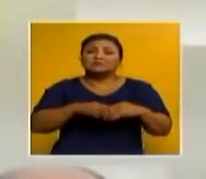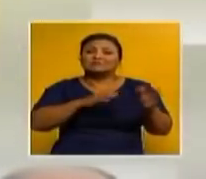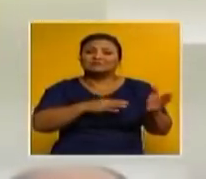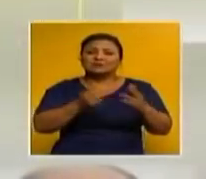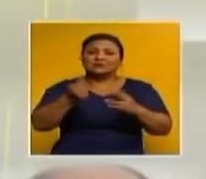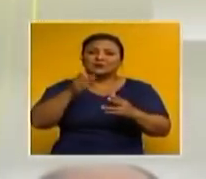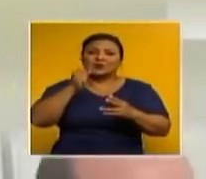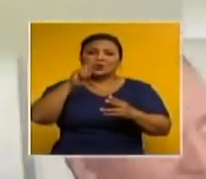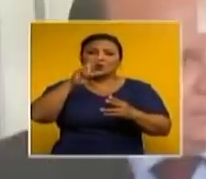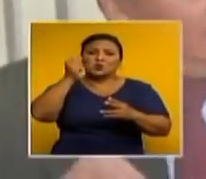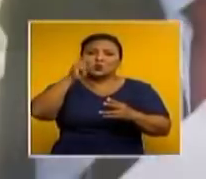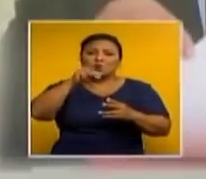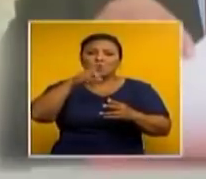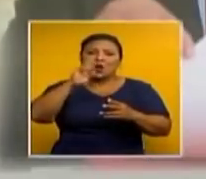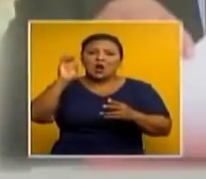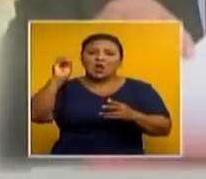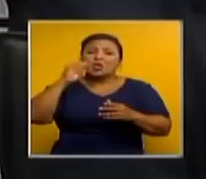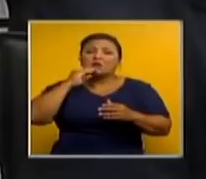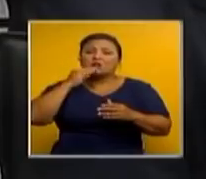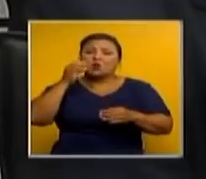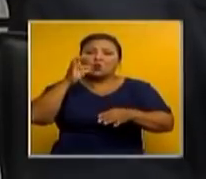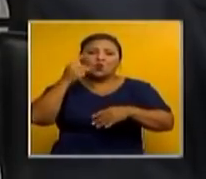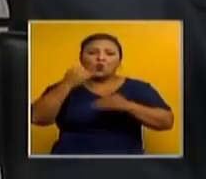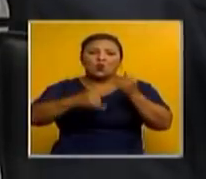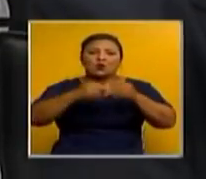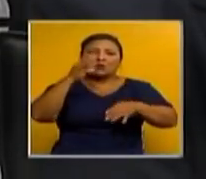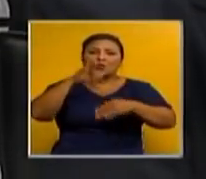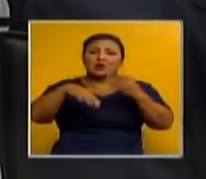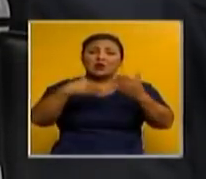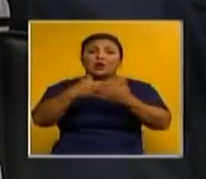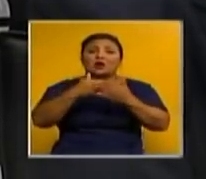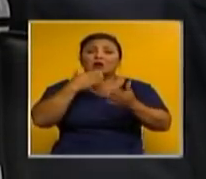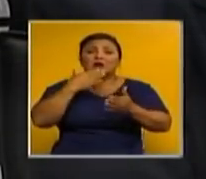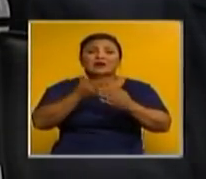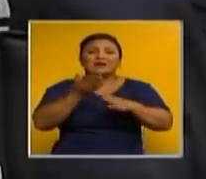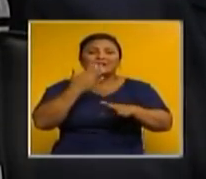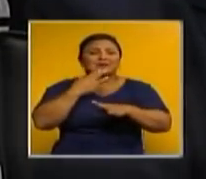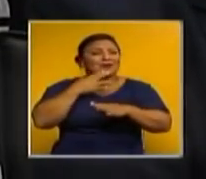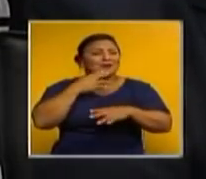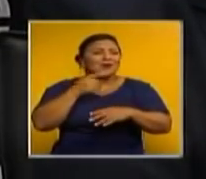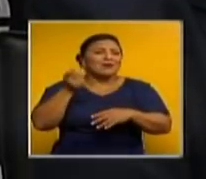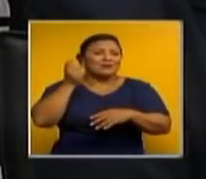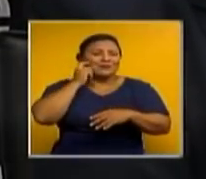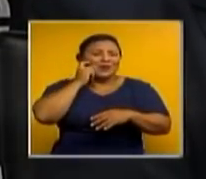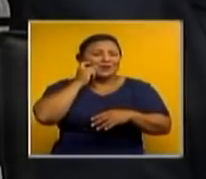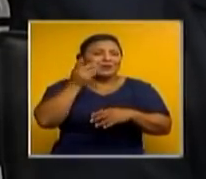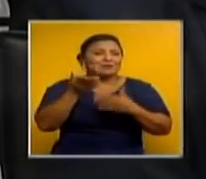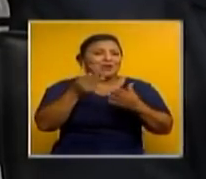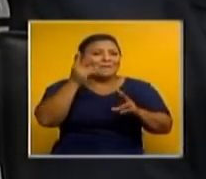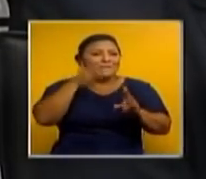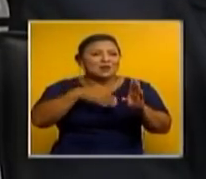Eduardo Mangas, resultado últimas elecciones. Y respecto del audio del señor Mangas,